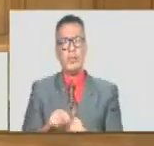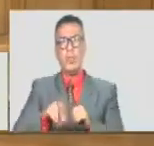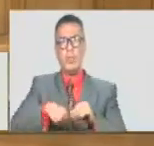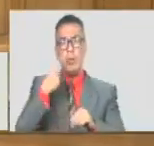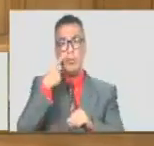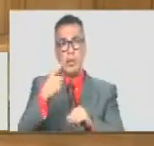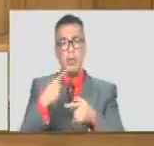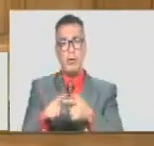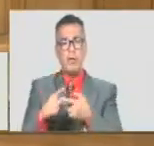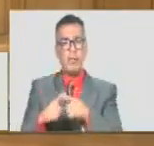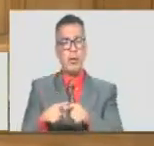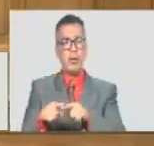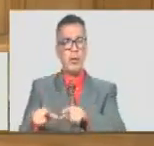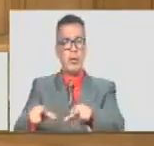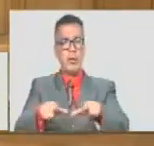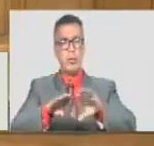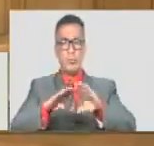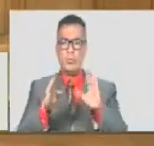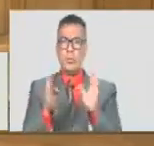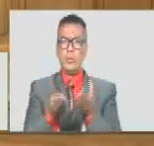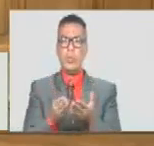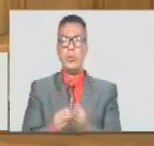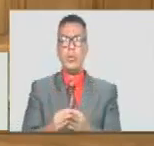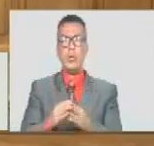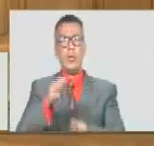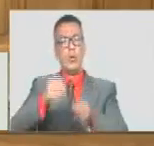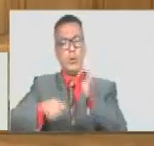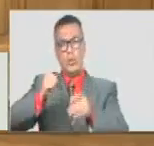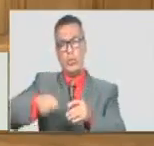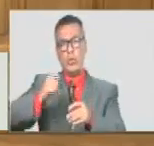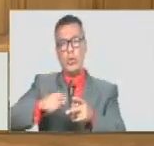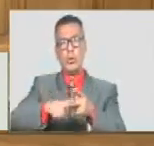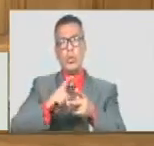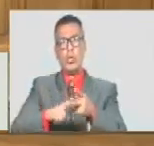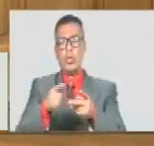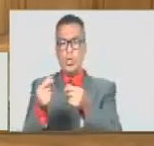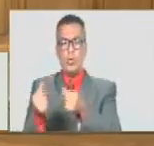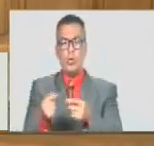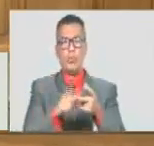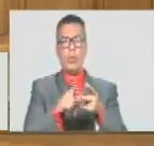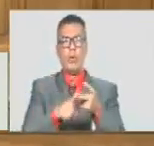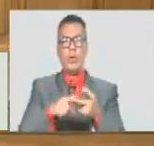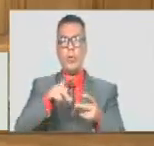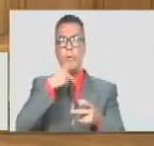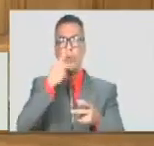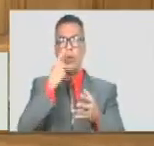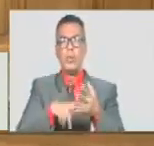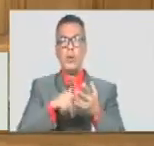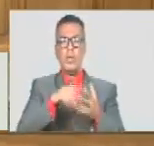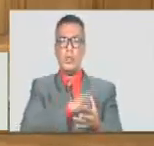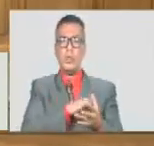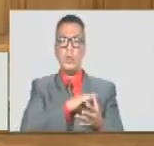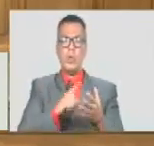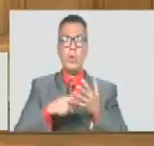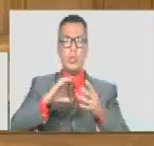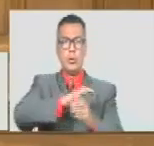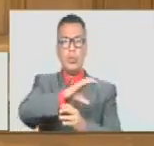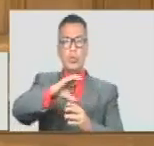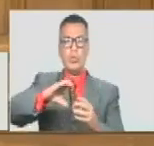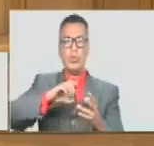verlo en todas las esferas sociales, en el ámbito jurídico, en el ámbito económico, político, social,